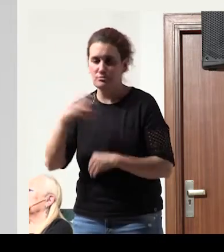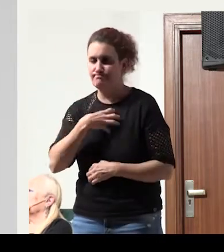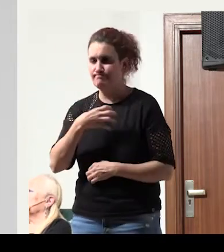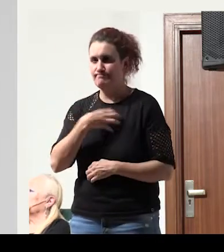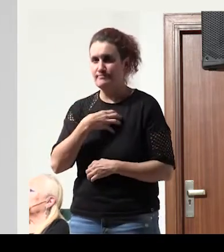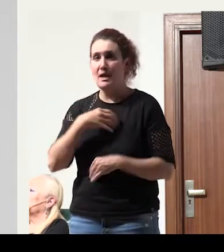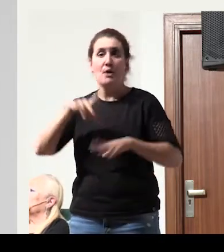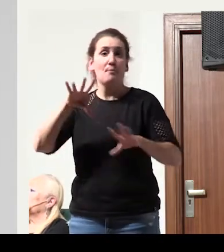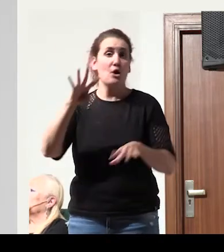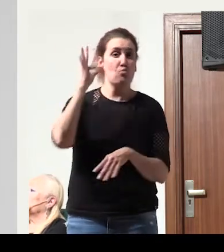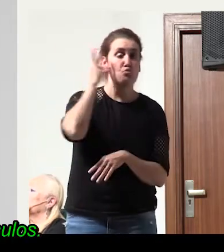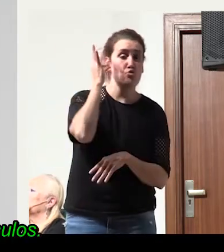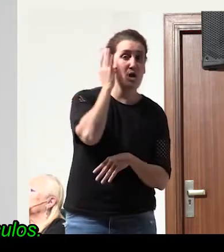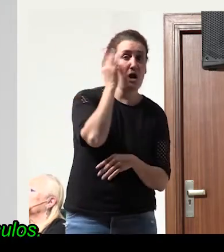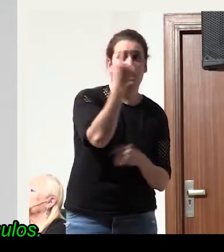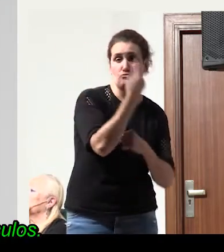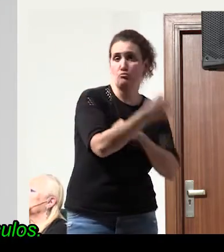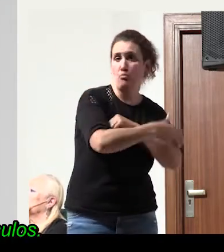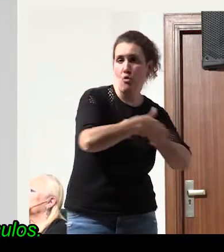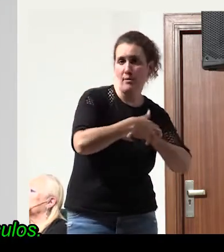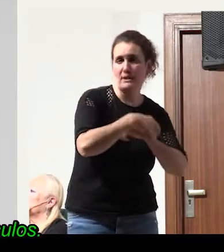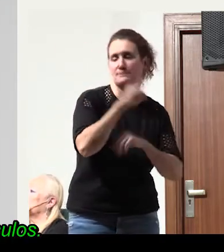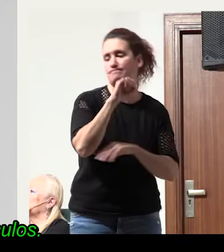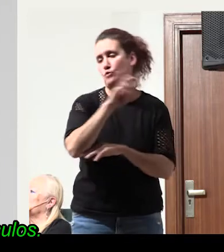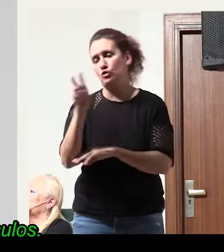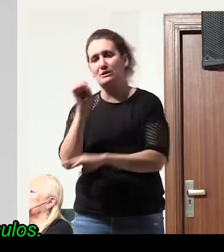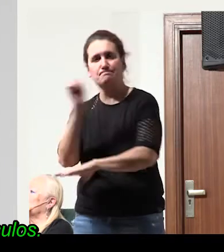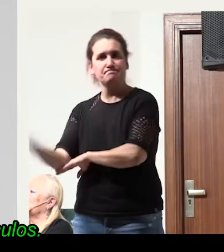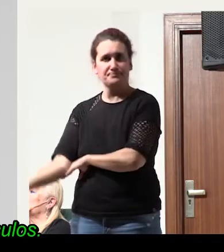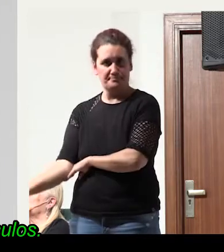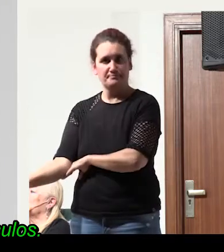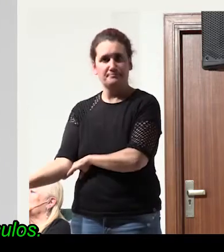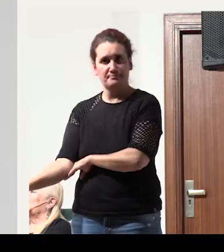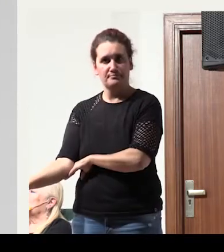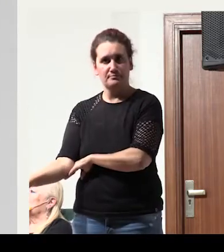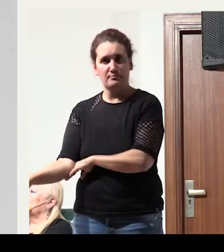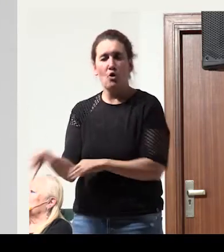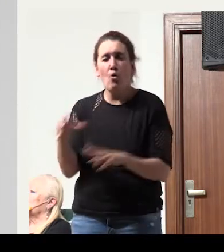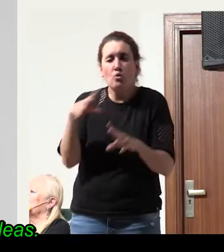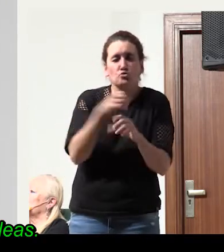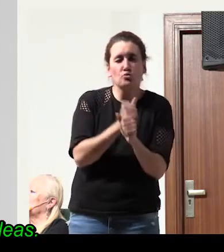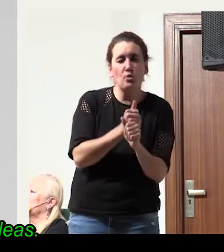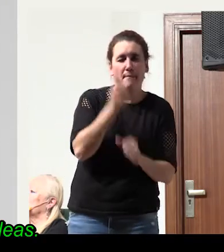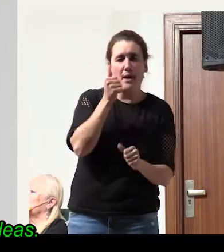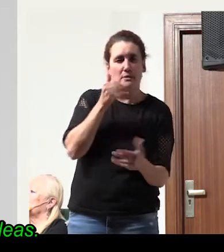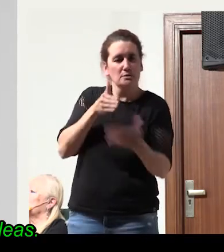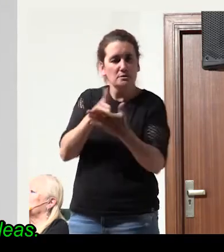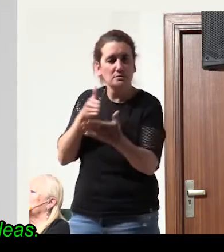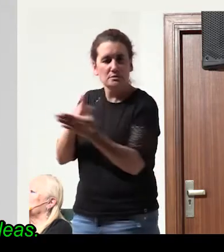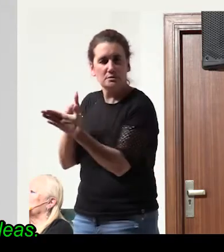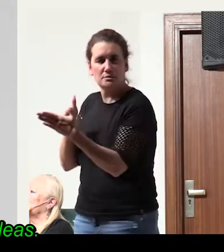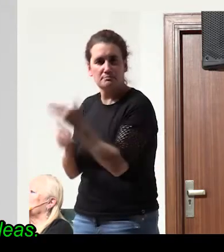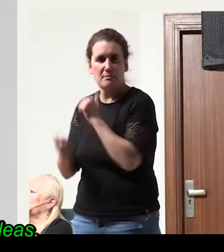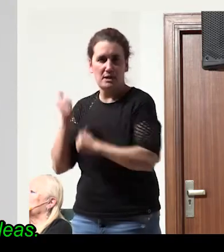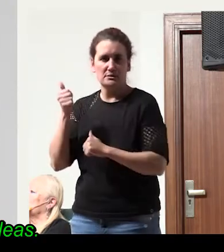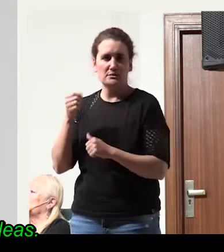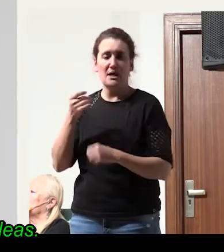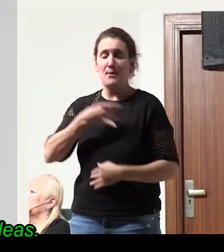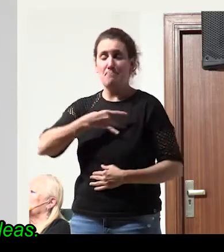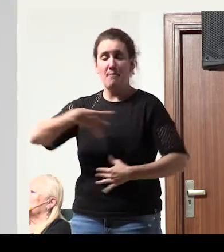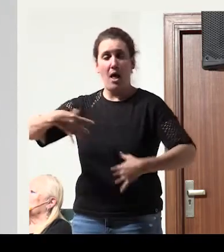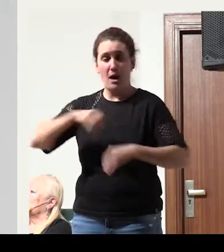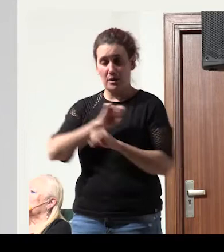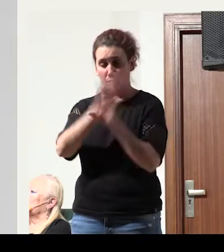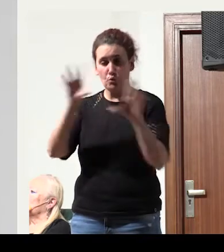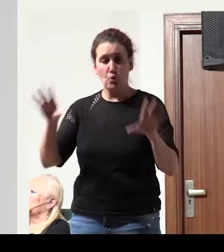pobres que otras. Cuanto más oscura, más obstáculos. La blanquitud solo está en las ideas.